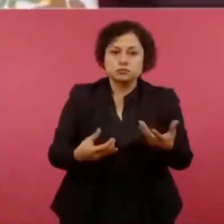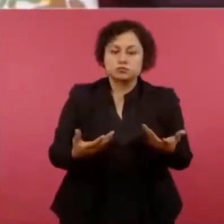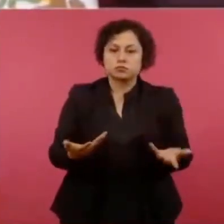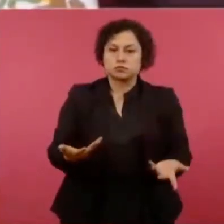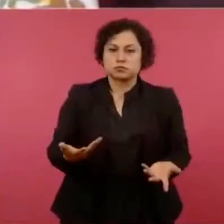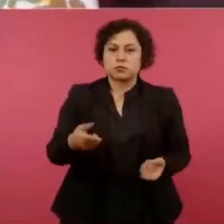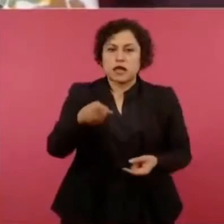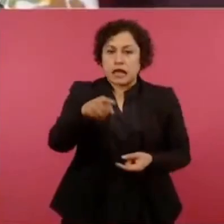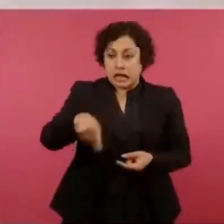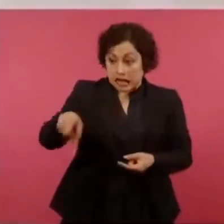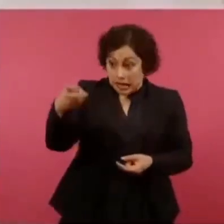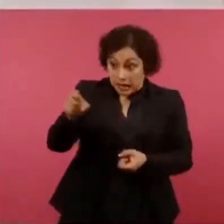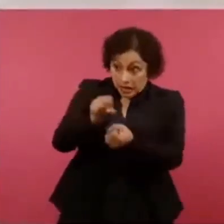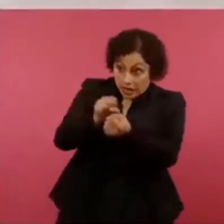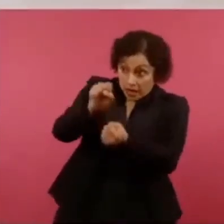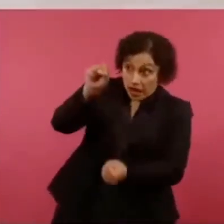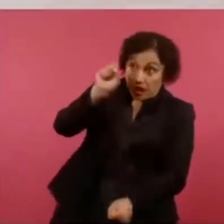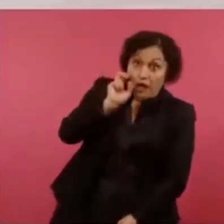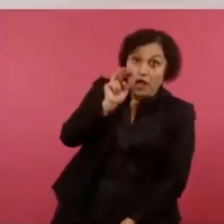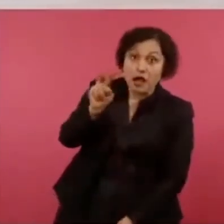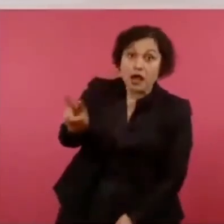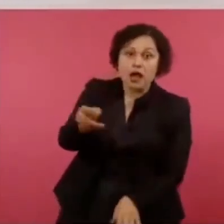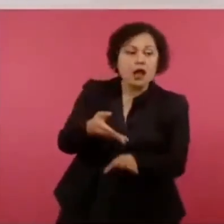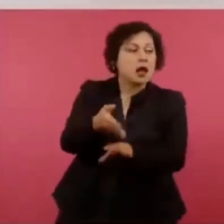Estaba muy difícil conocer el nombre de un juez,